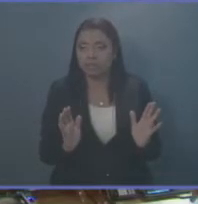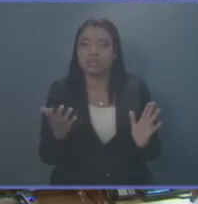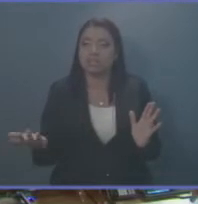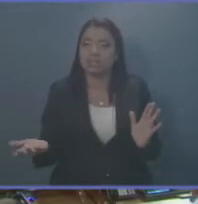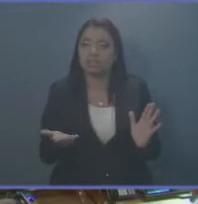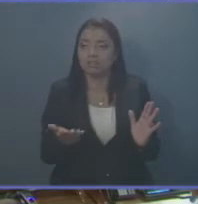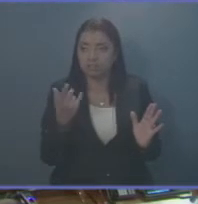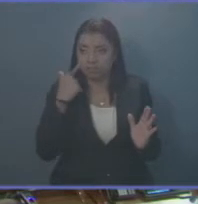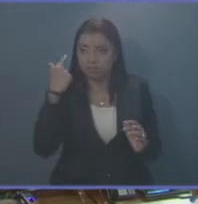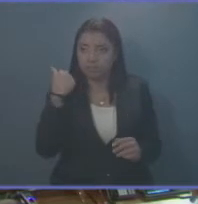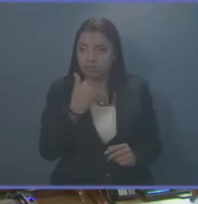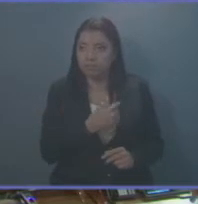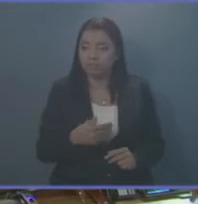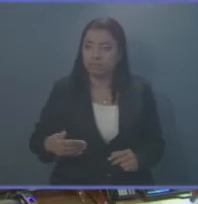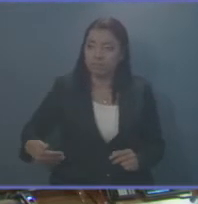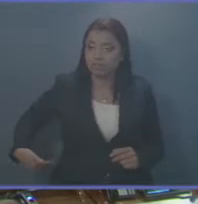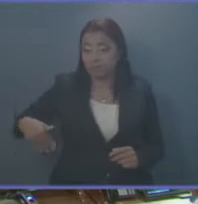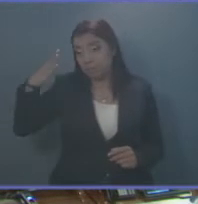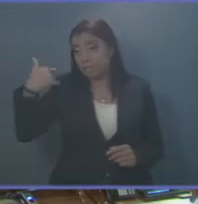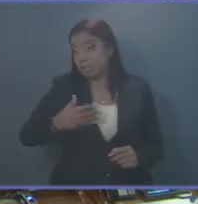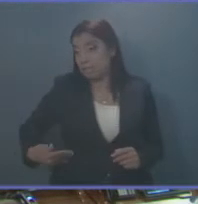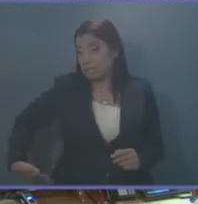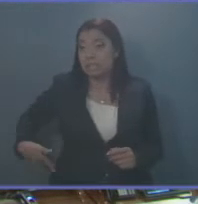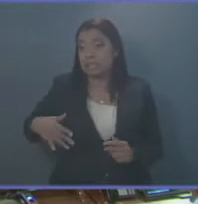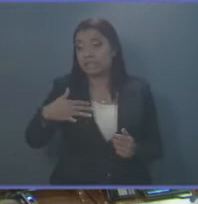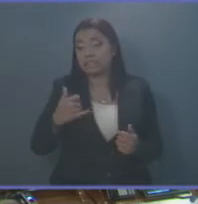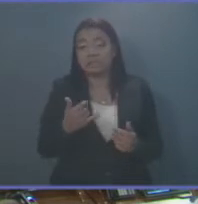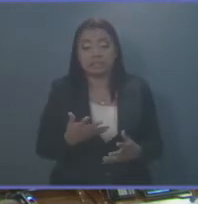Gracias, presidenta. Bueno, quiero